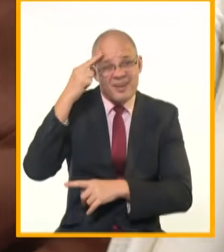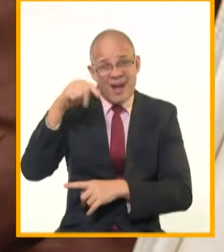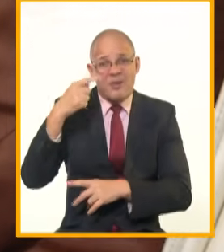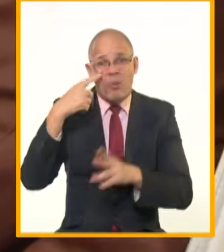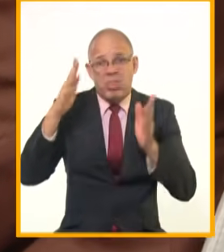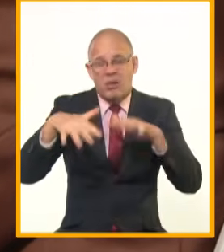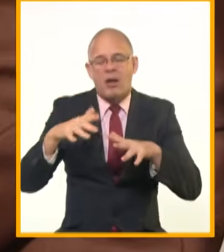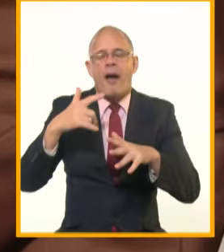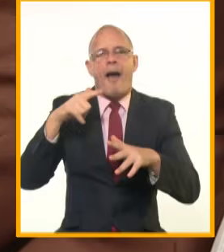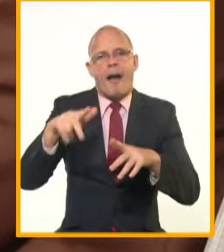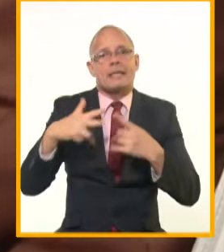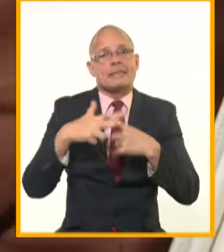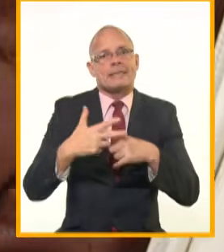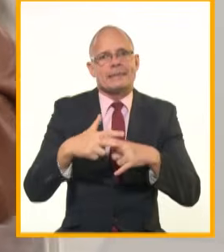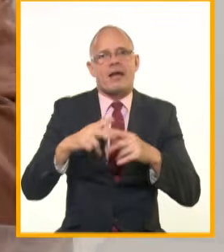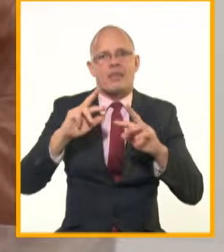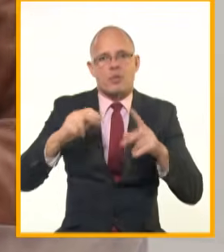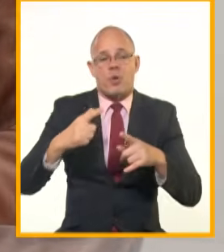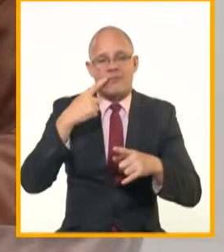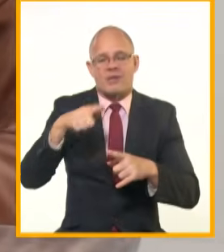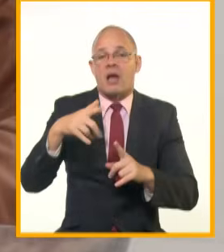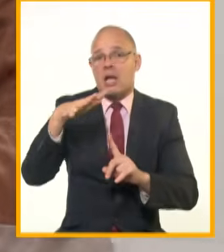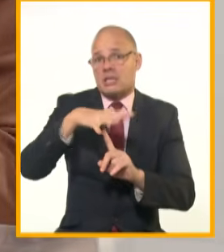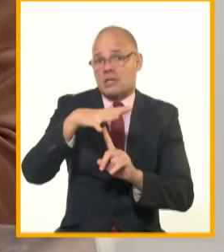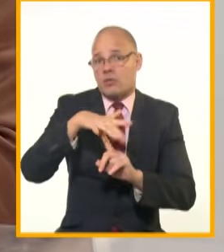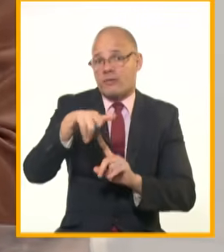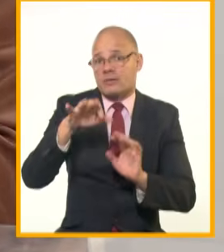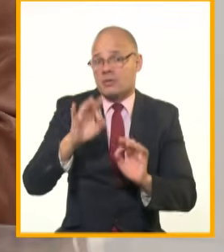que recuperar el hospital de San Cristóbal en 45 días.